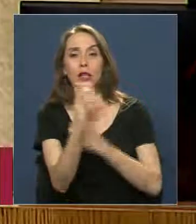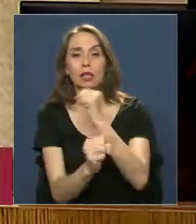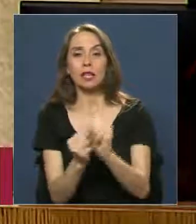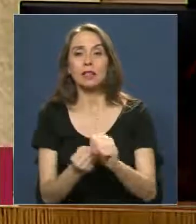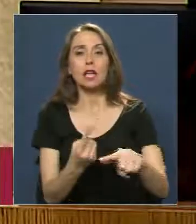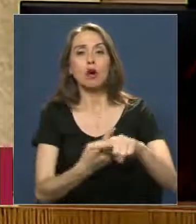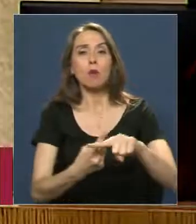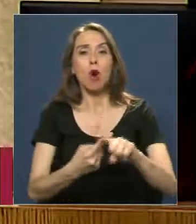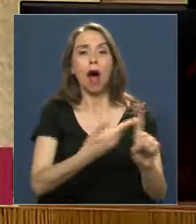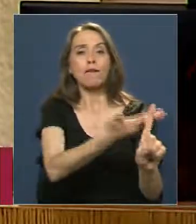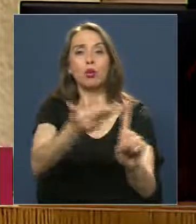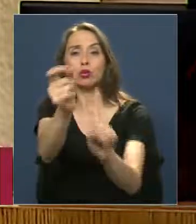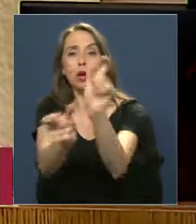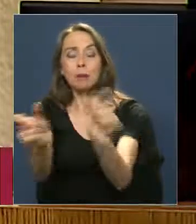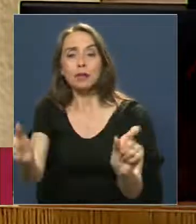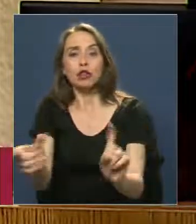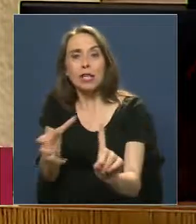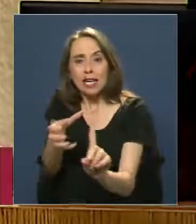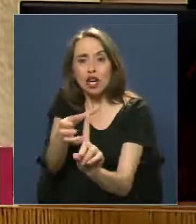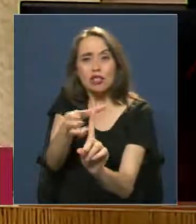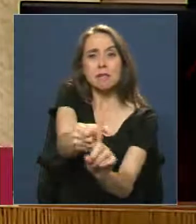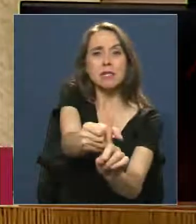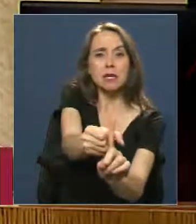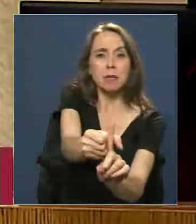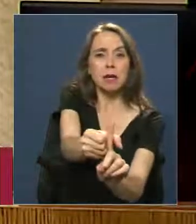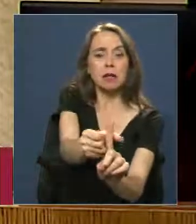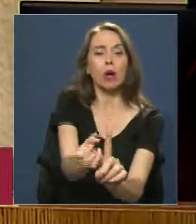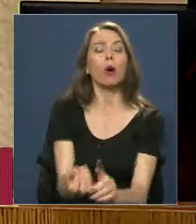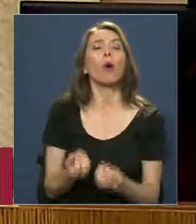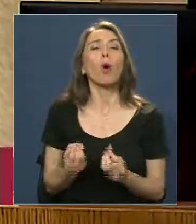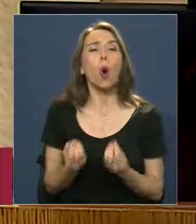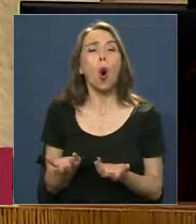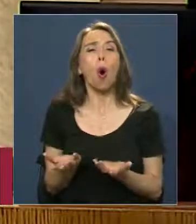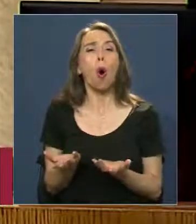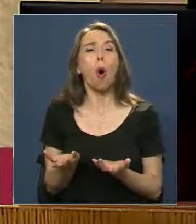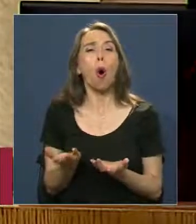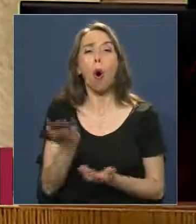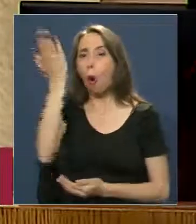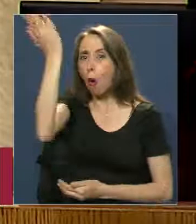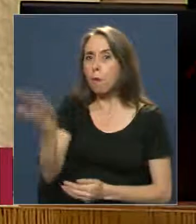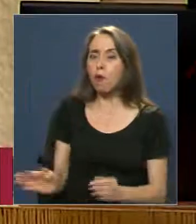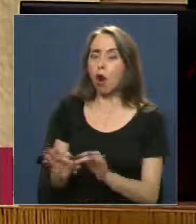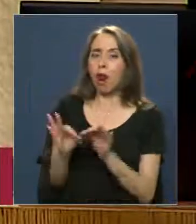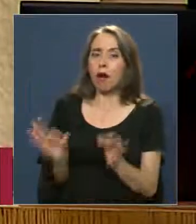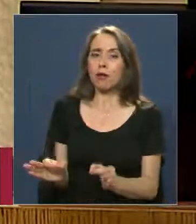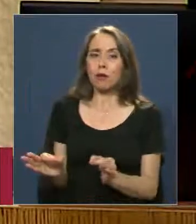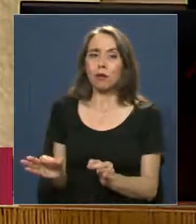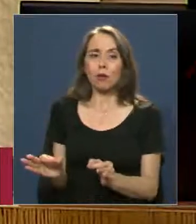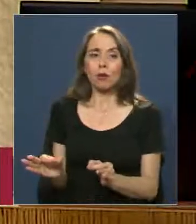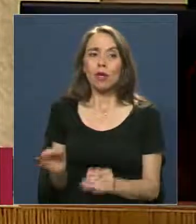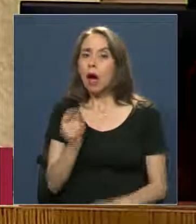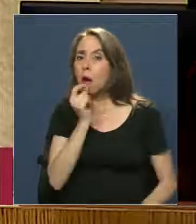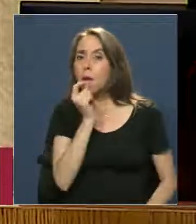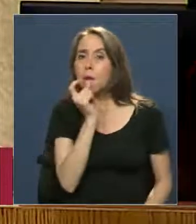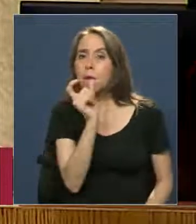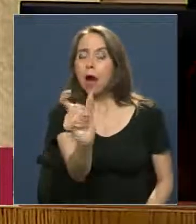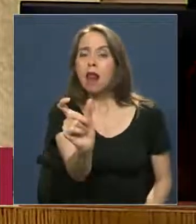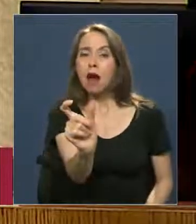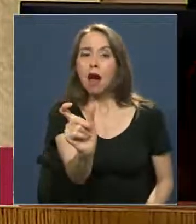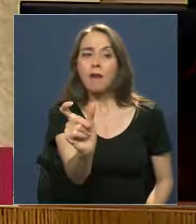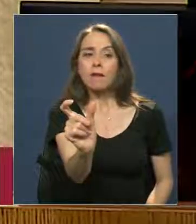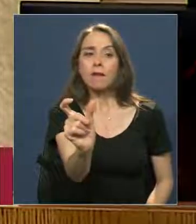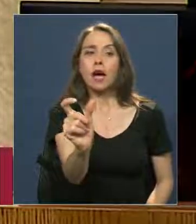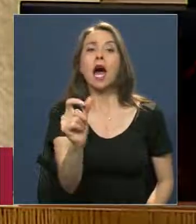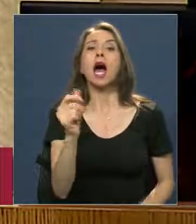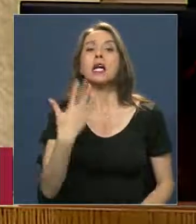gente y lo reprimes, ¿cómo es esa conducta derivada de la palabra "lo